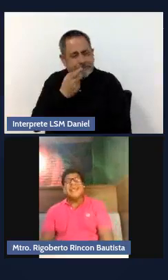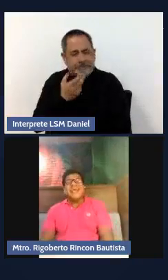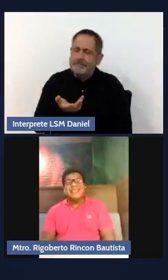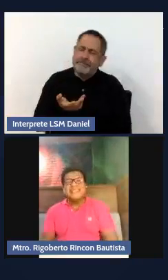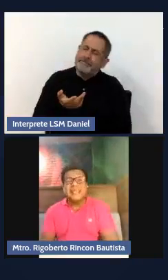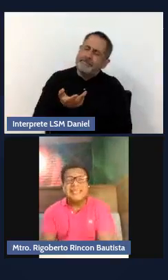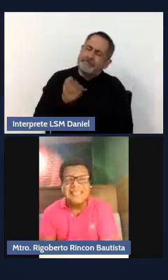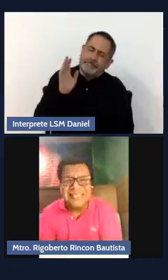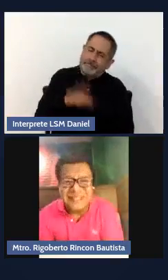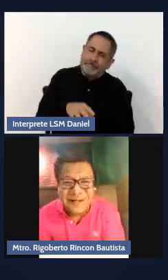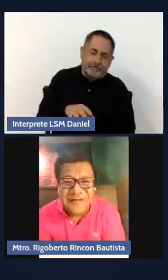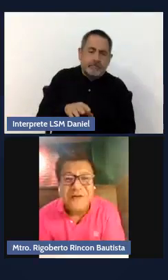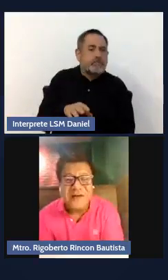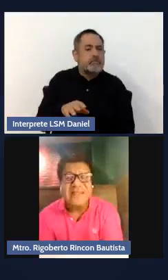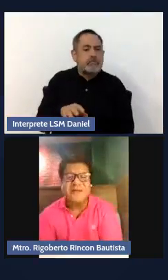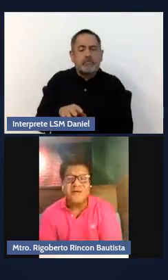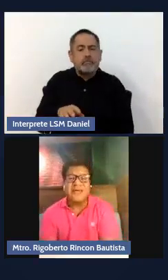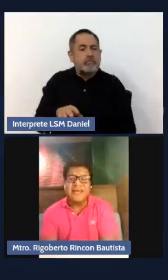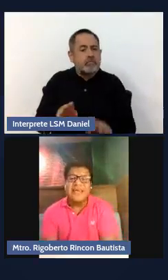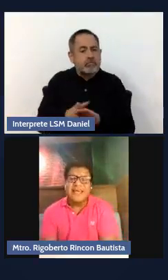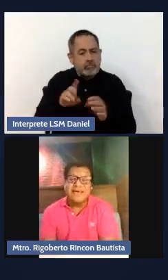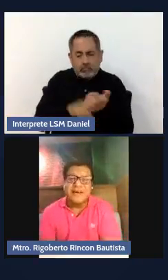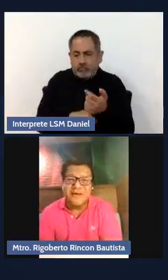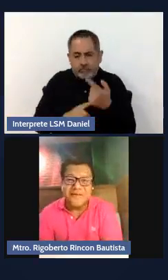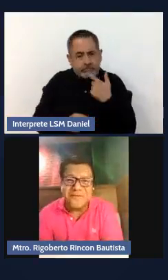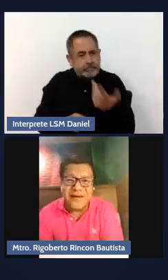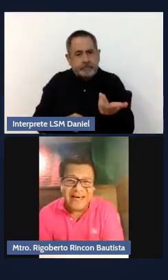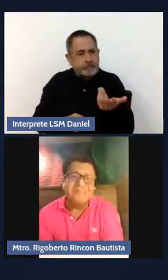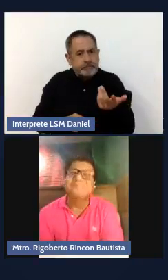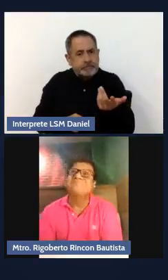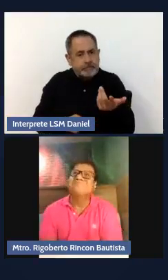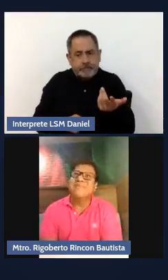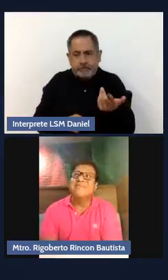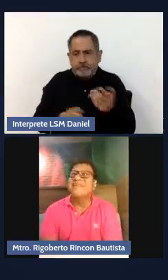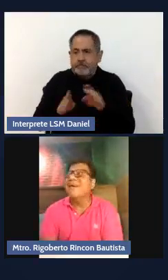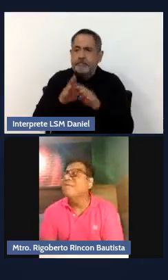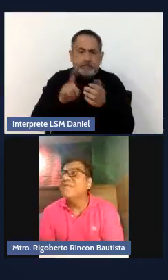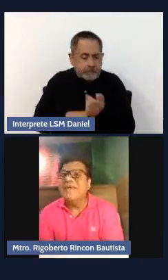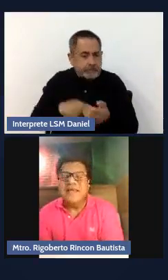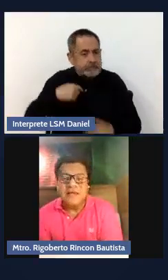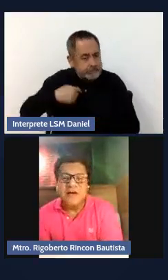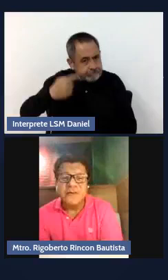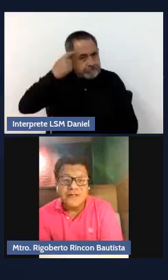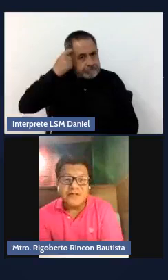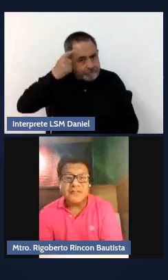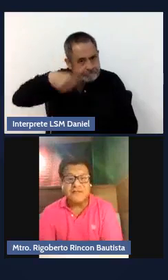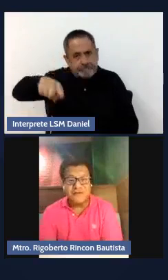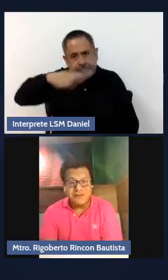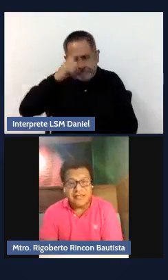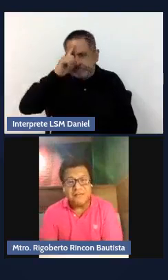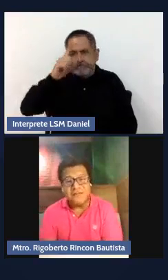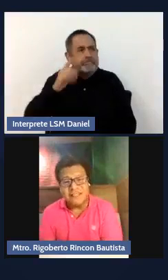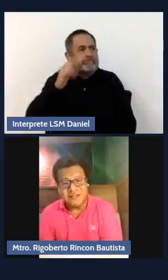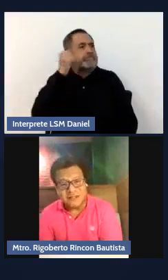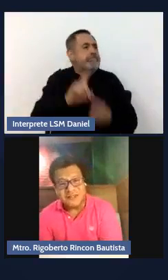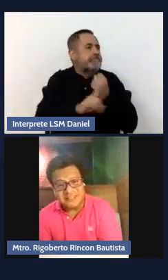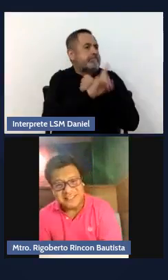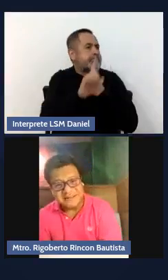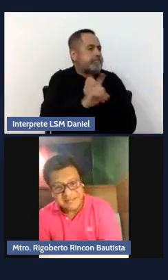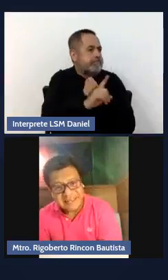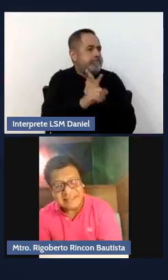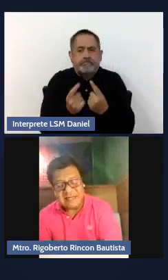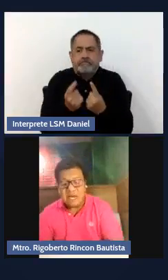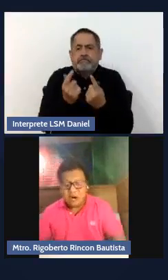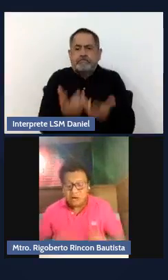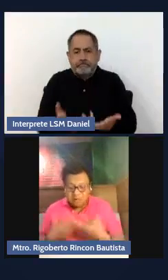Esta es una forma de lo que, una forma vista de cómo nosotros afrontamos las situaciones determinadas. Lo